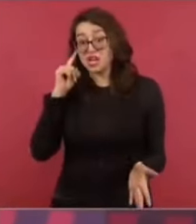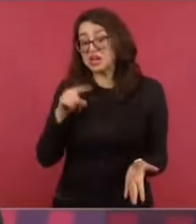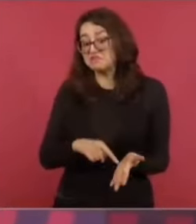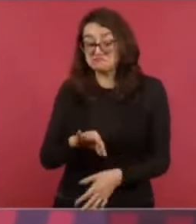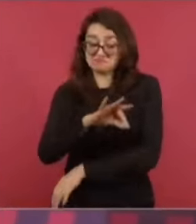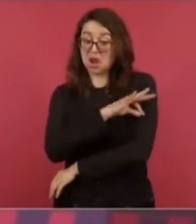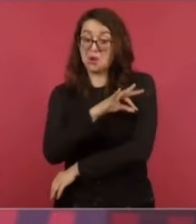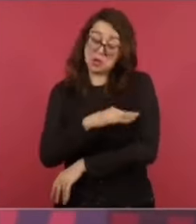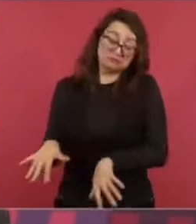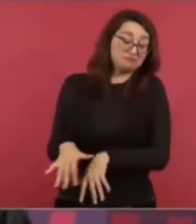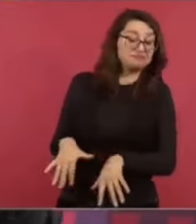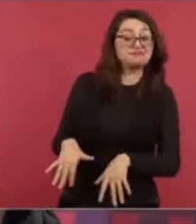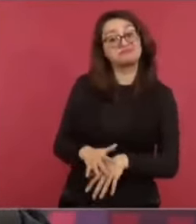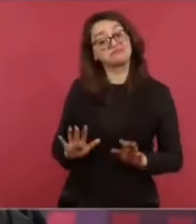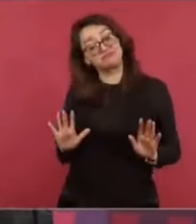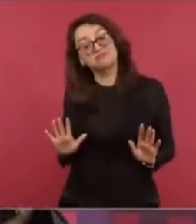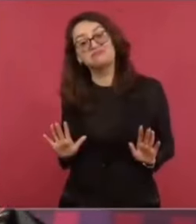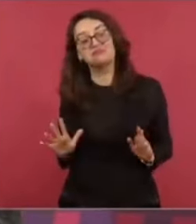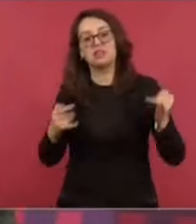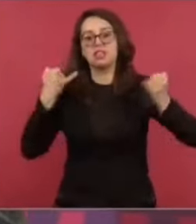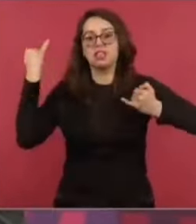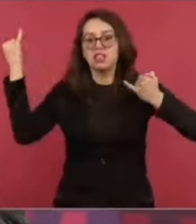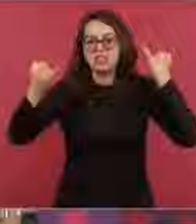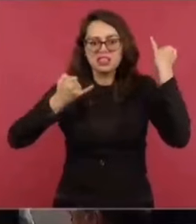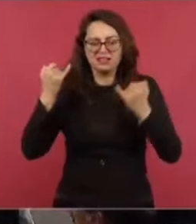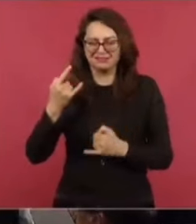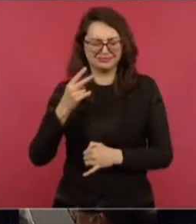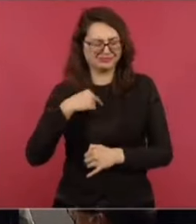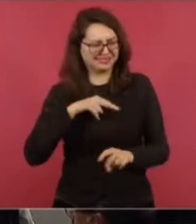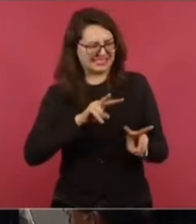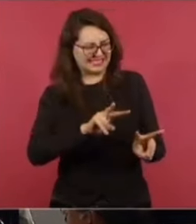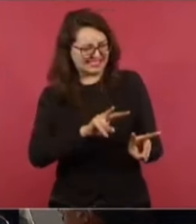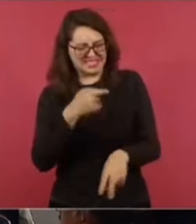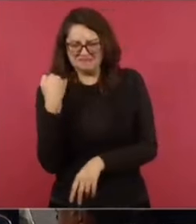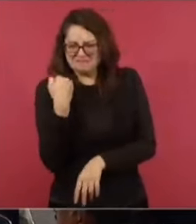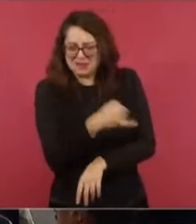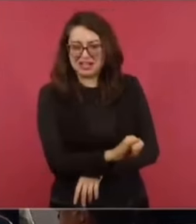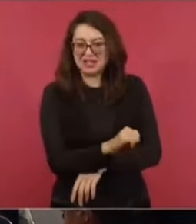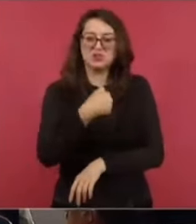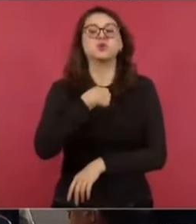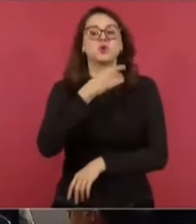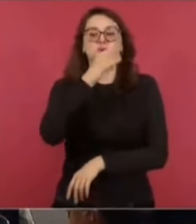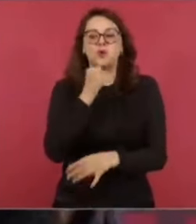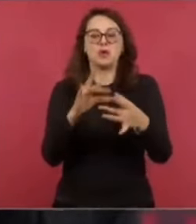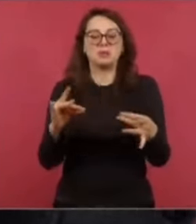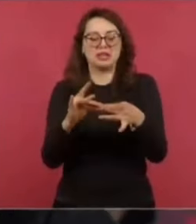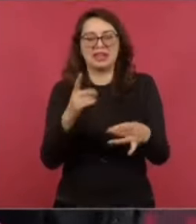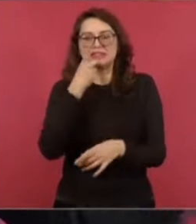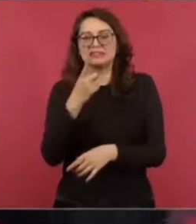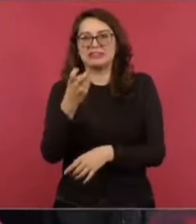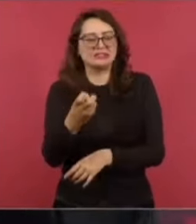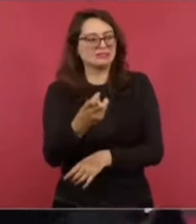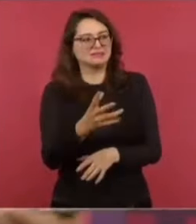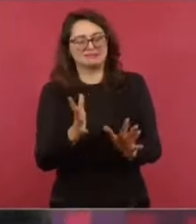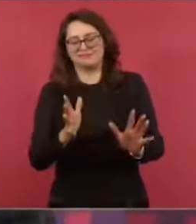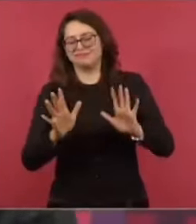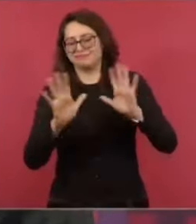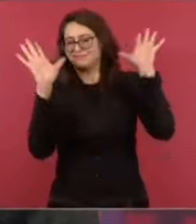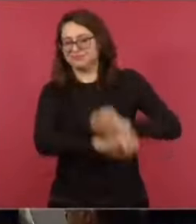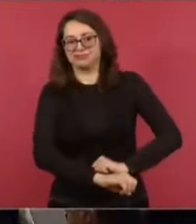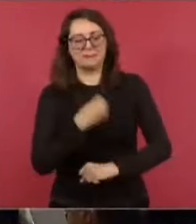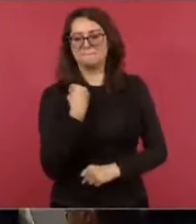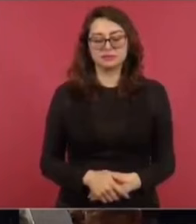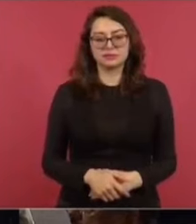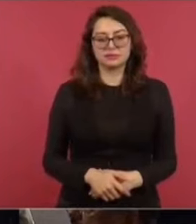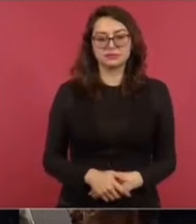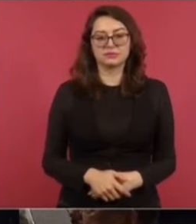no son eficaces. Han llegado a decir cosas que ni siquiera me atrevo a repetirlas aquí, porque son absurdos